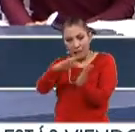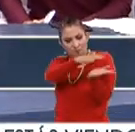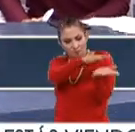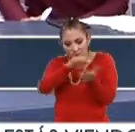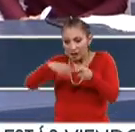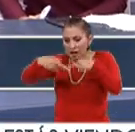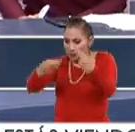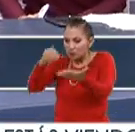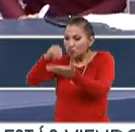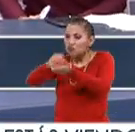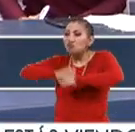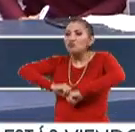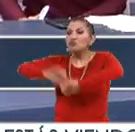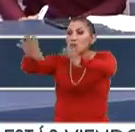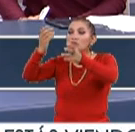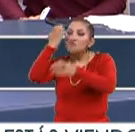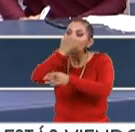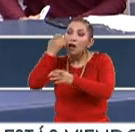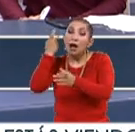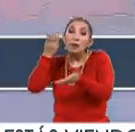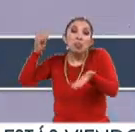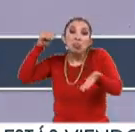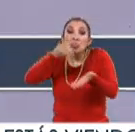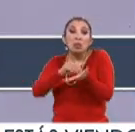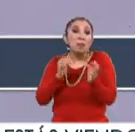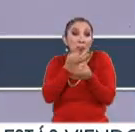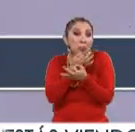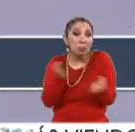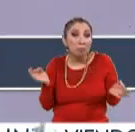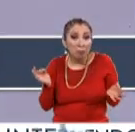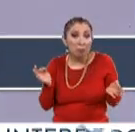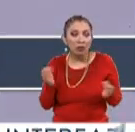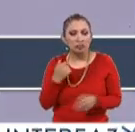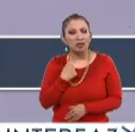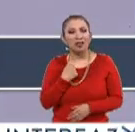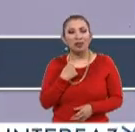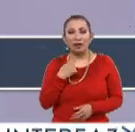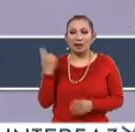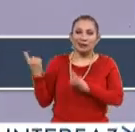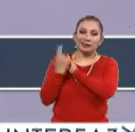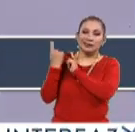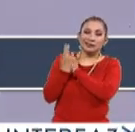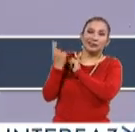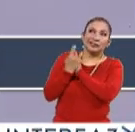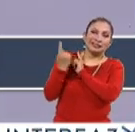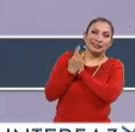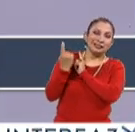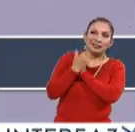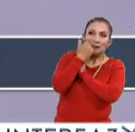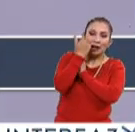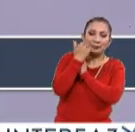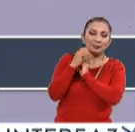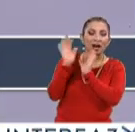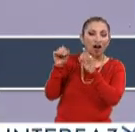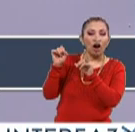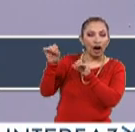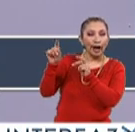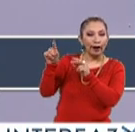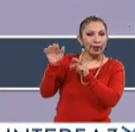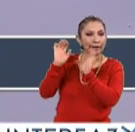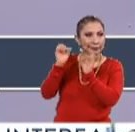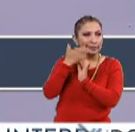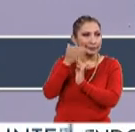en la revista, lo mandamos a un árbitro y a ver si lo podemos publicar. Yo, por quitarme de encima al alumno, le dije, sí, ¿cómo